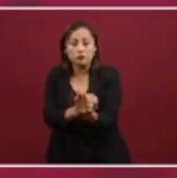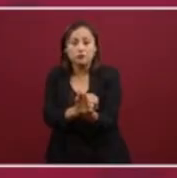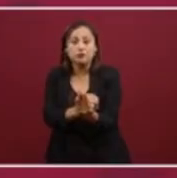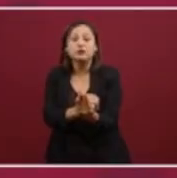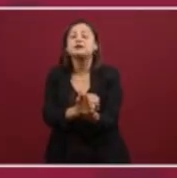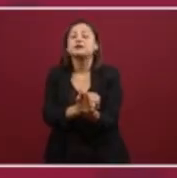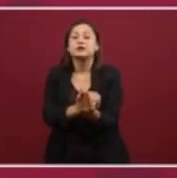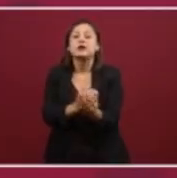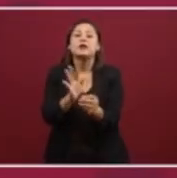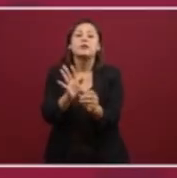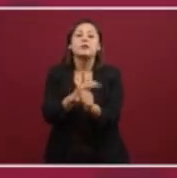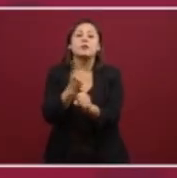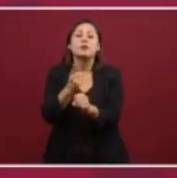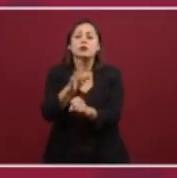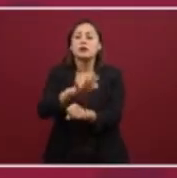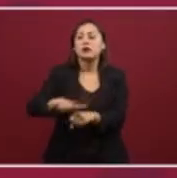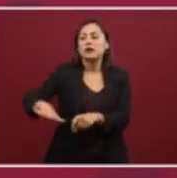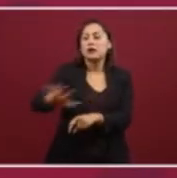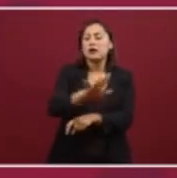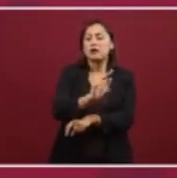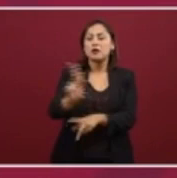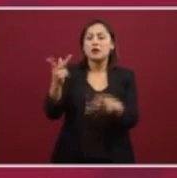le costaba mucho